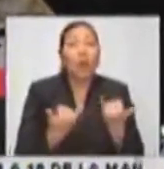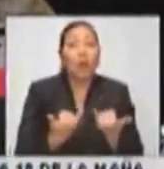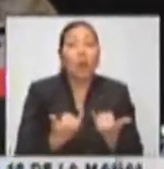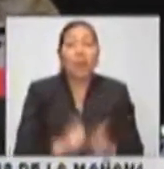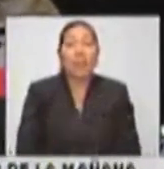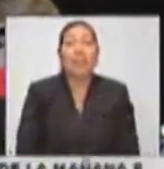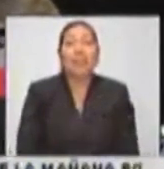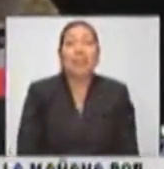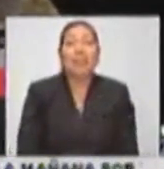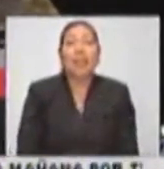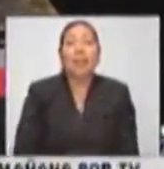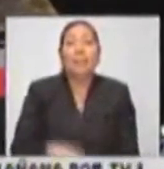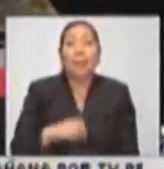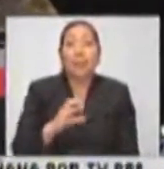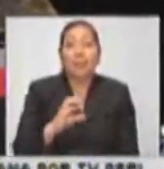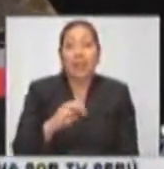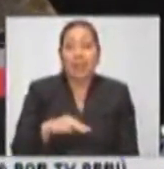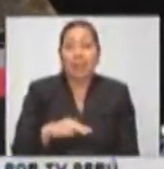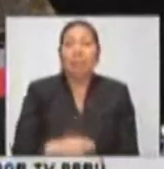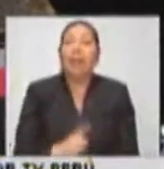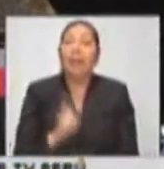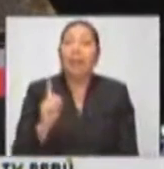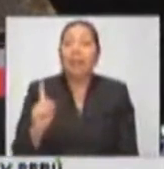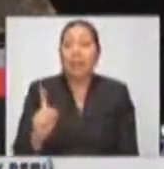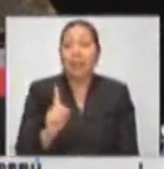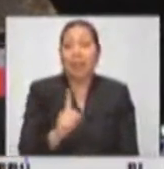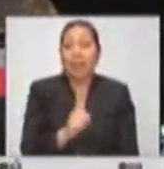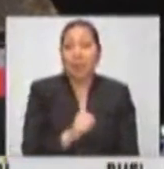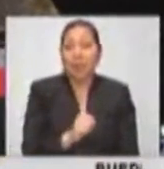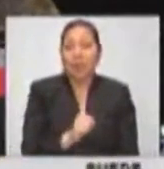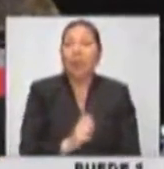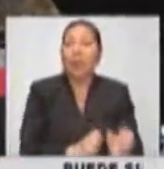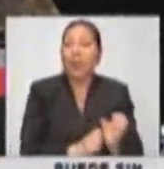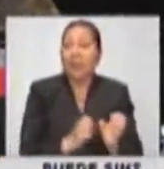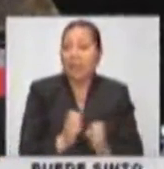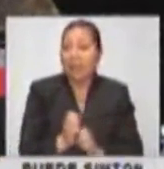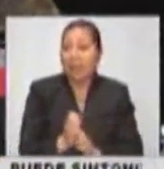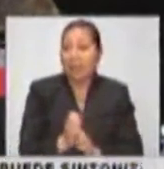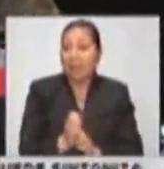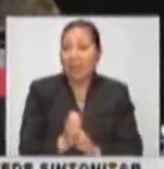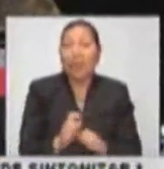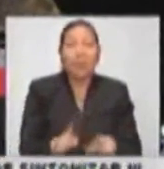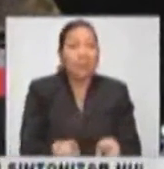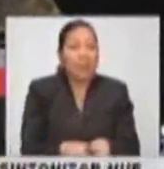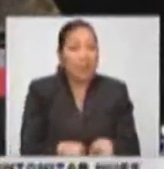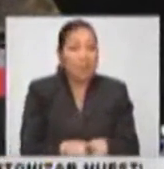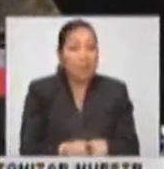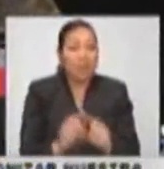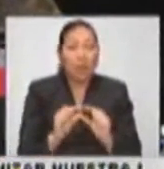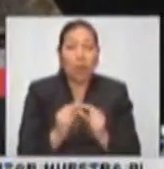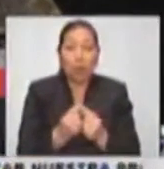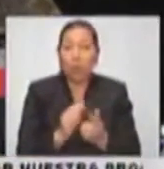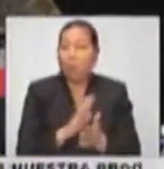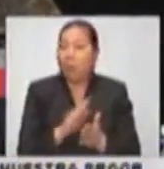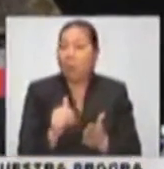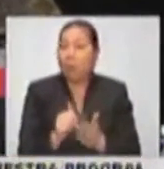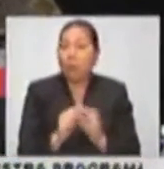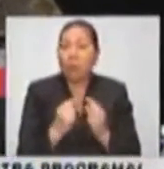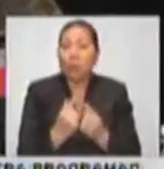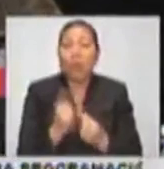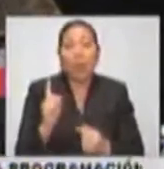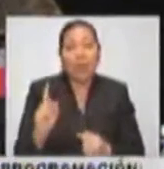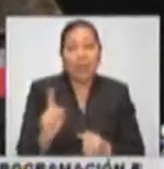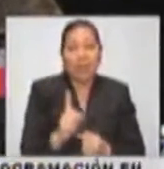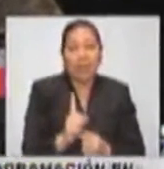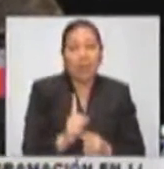que son la PCM, el MEF y Relaciones, cada uno con equipos y a la vez equipos sectoriales, hay de todos los sectores, cada